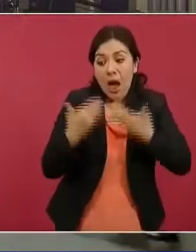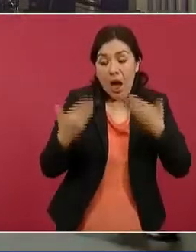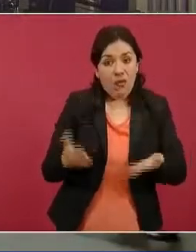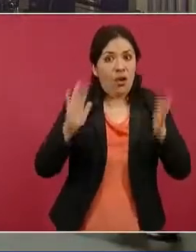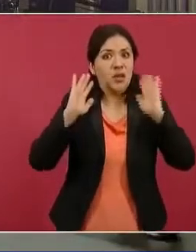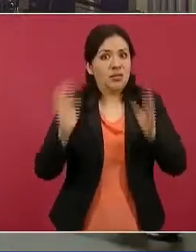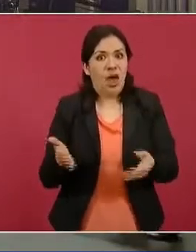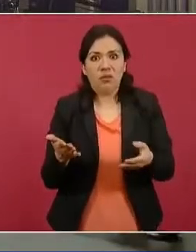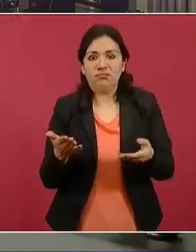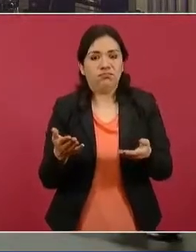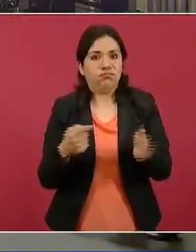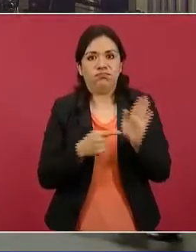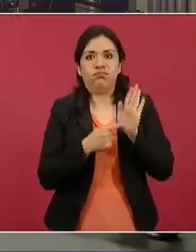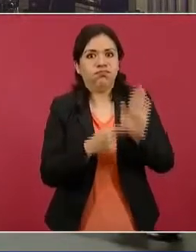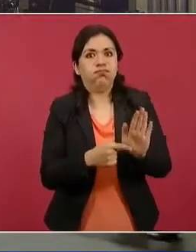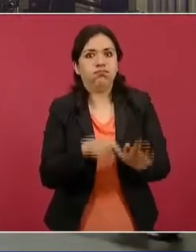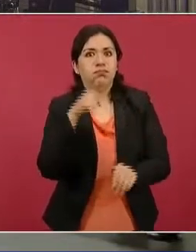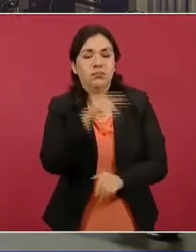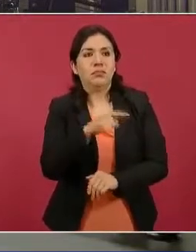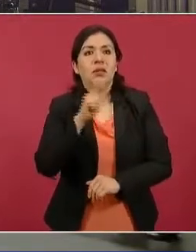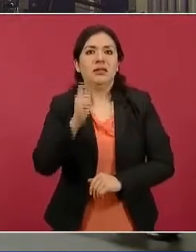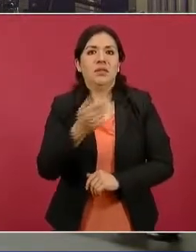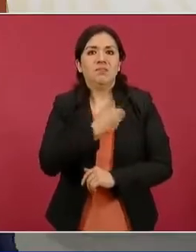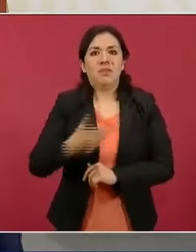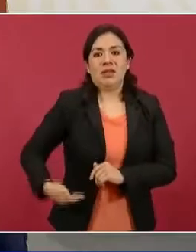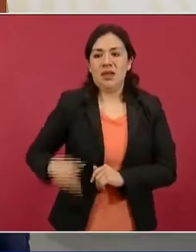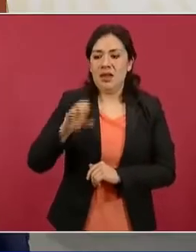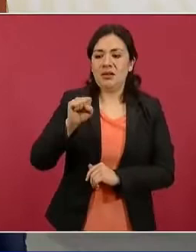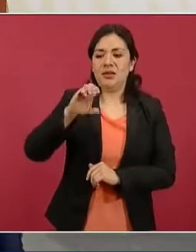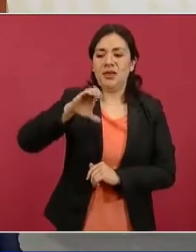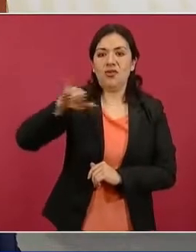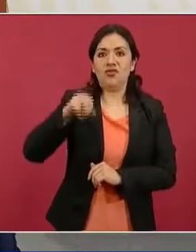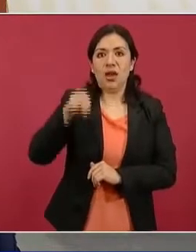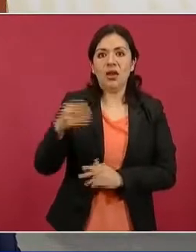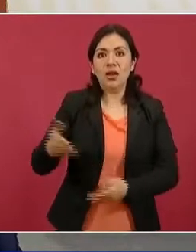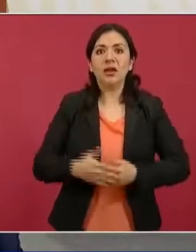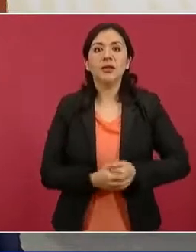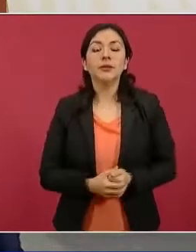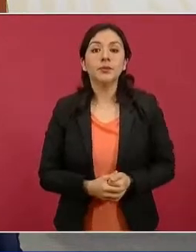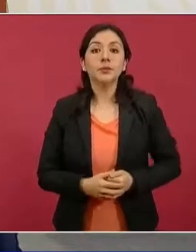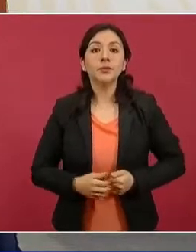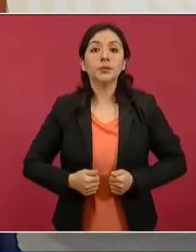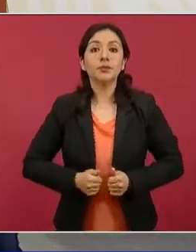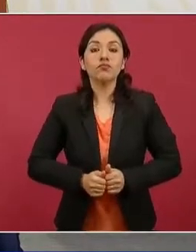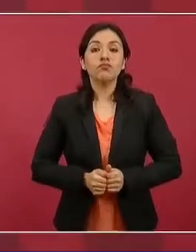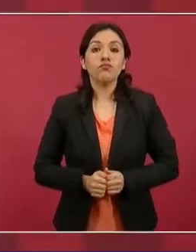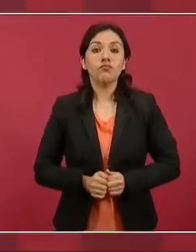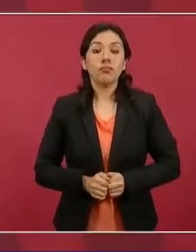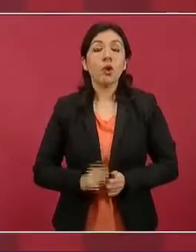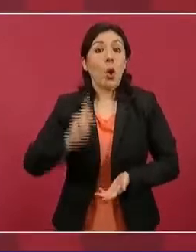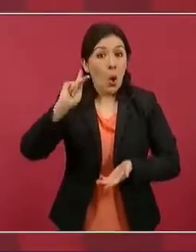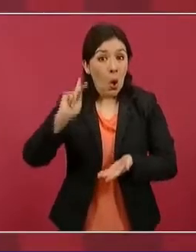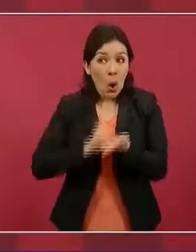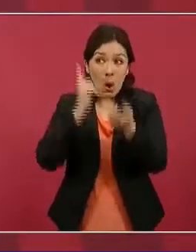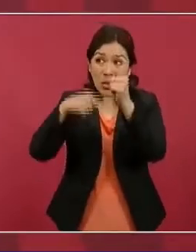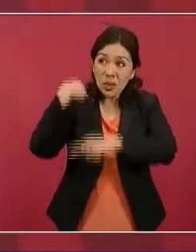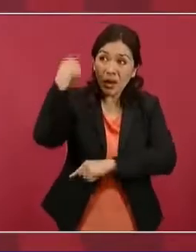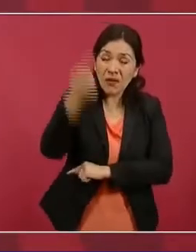dado esta confirmación por parte del presidente de la Corte? Pues que no se repitan estos